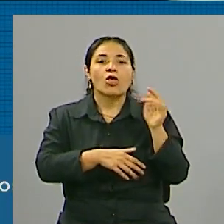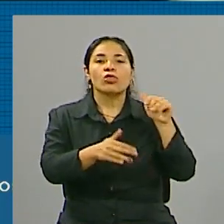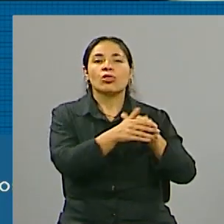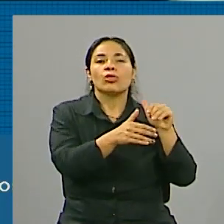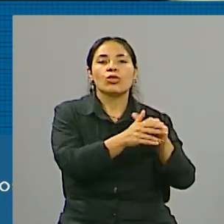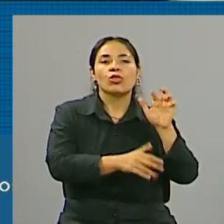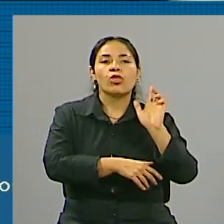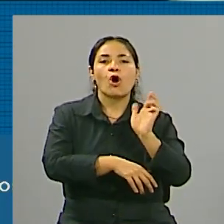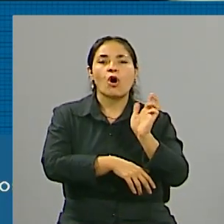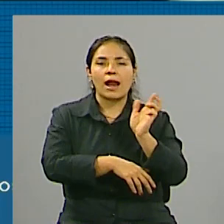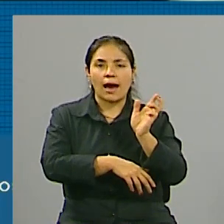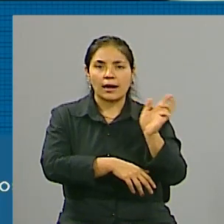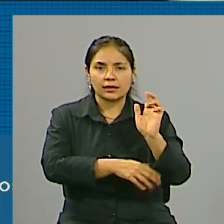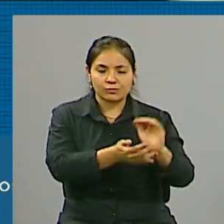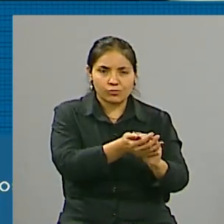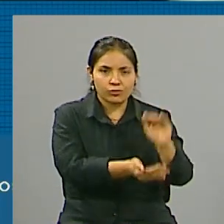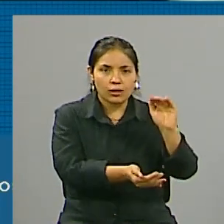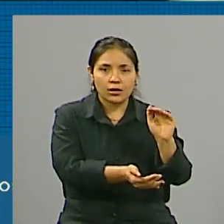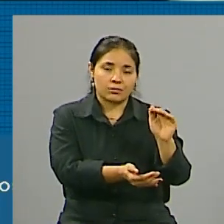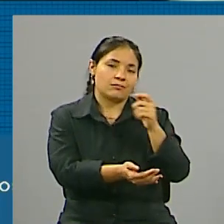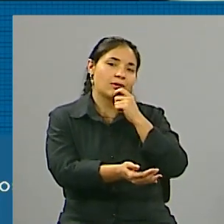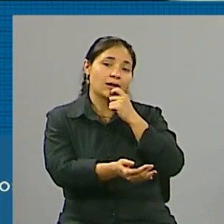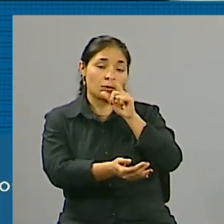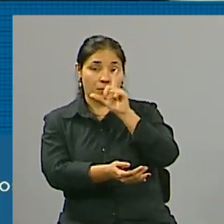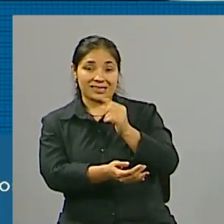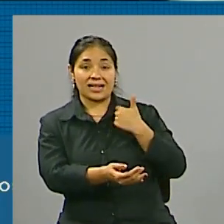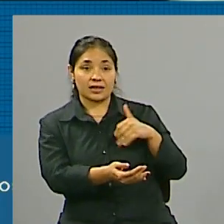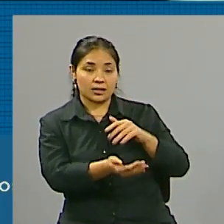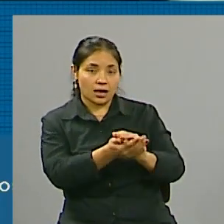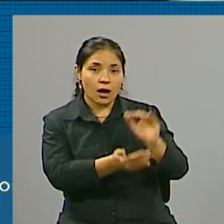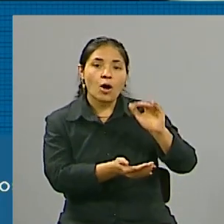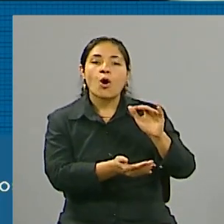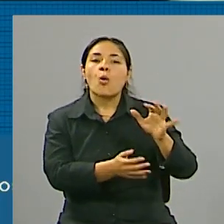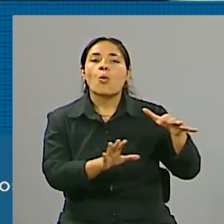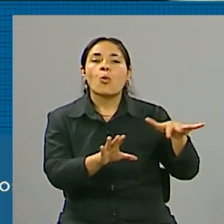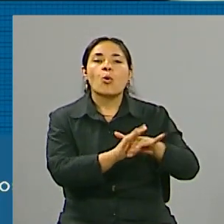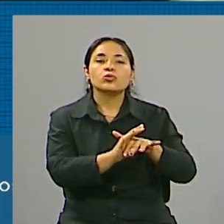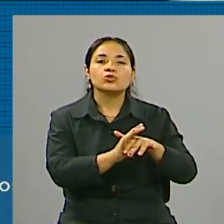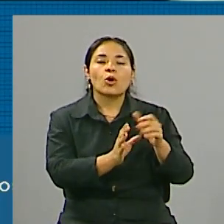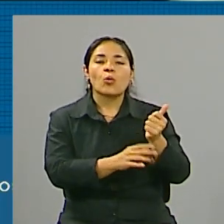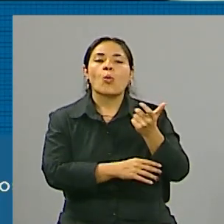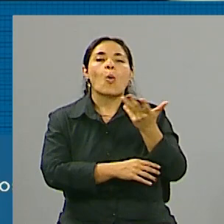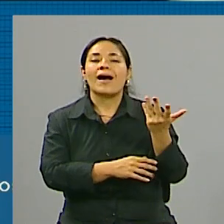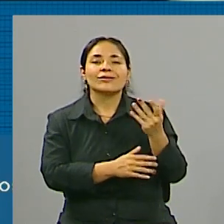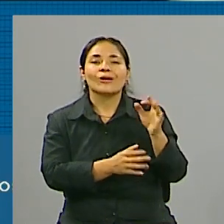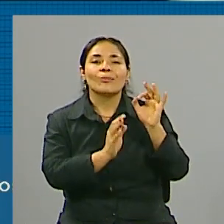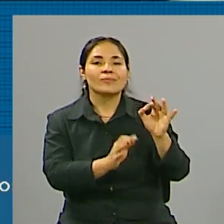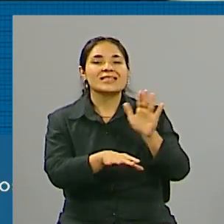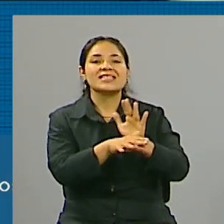sería el monto que debería tener Argentina para dar una señal de